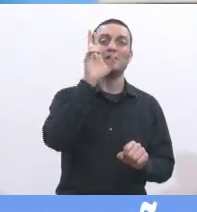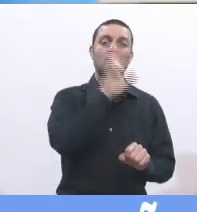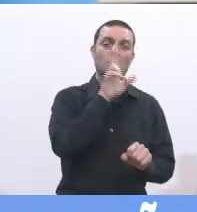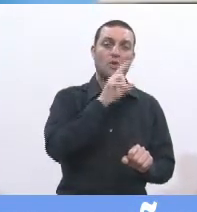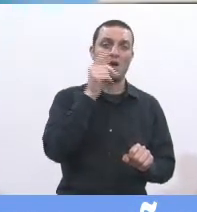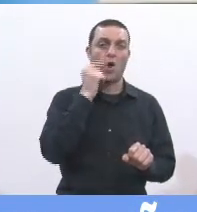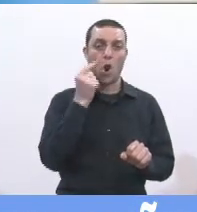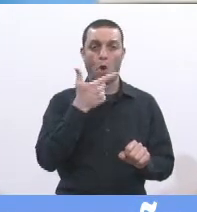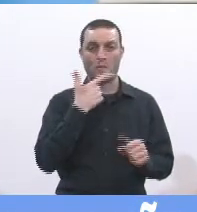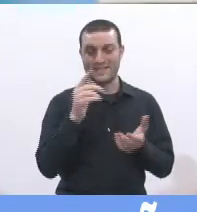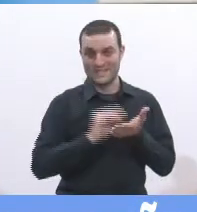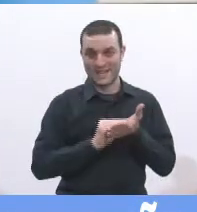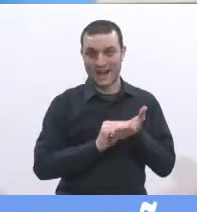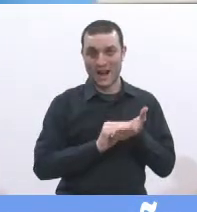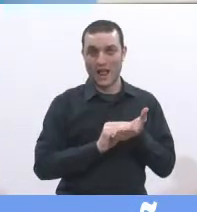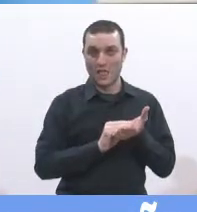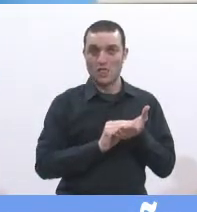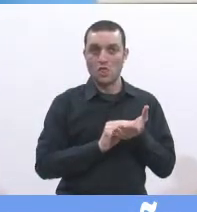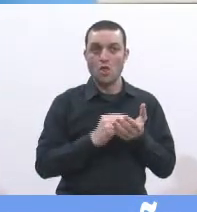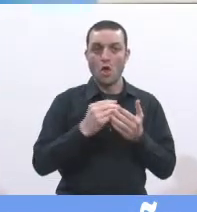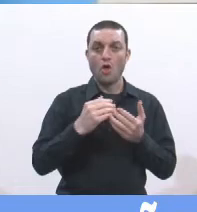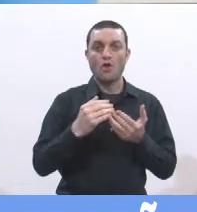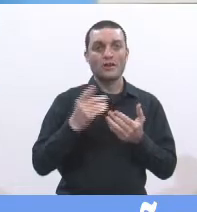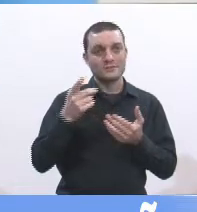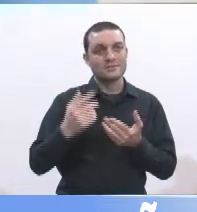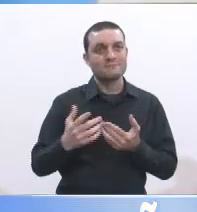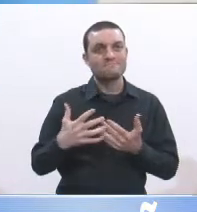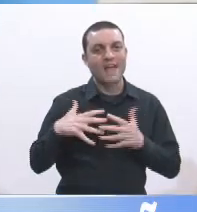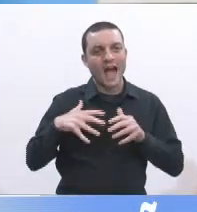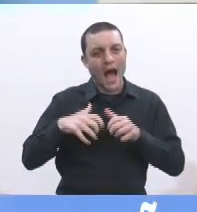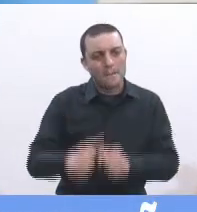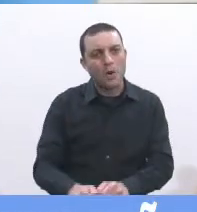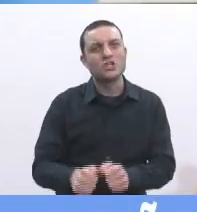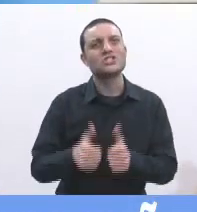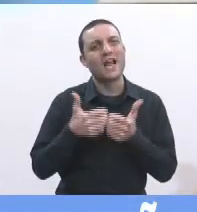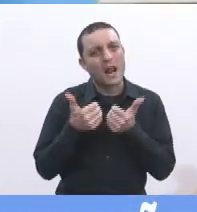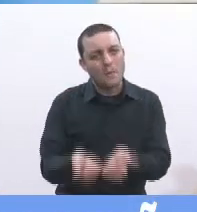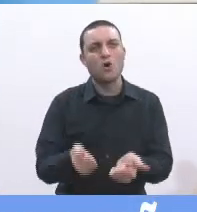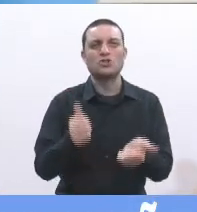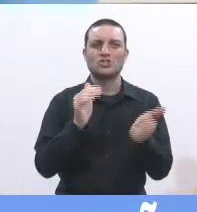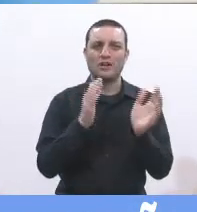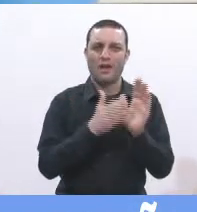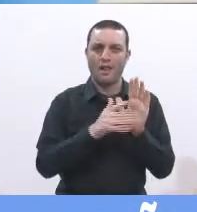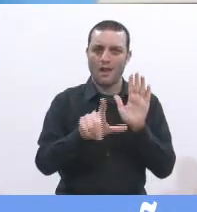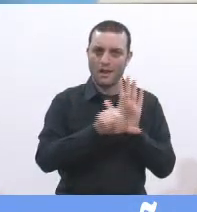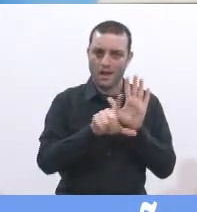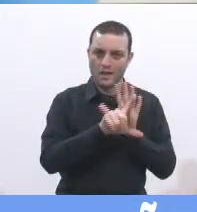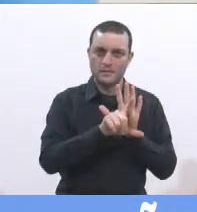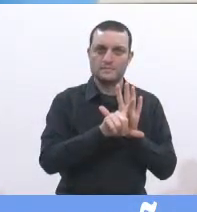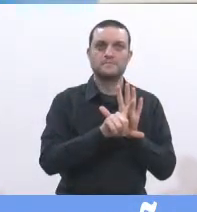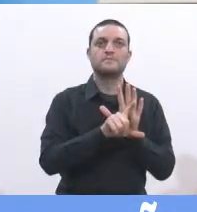pandemia. Una pandemia que requiere los esfuerzos económicos de todas las provincias, que requiere el